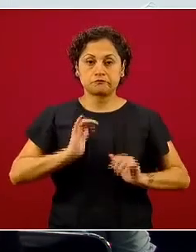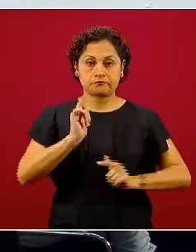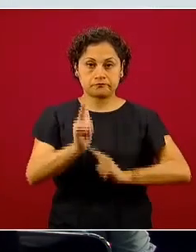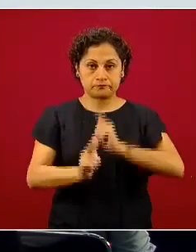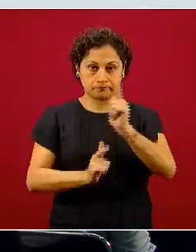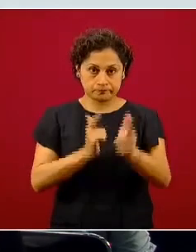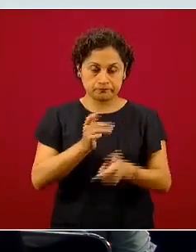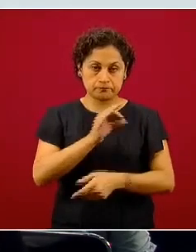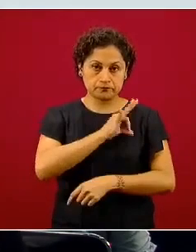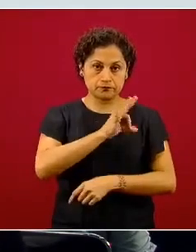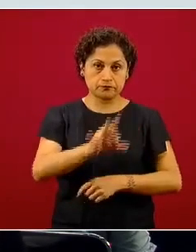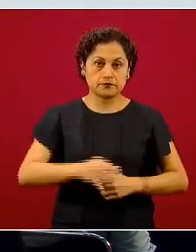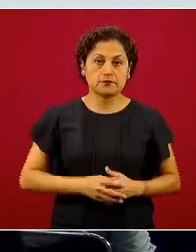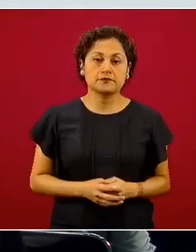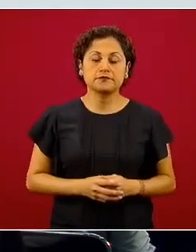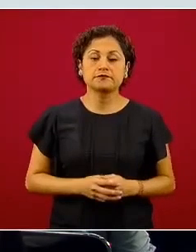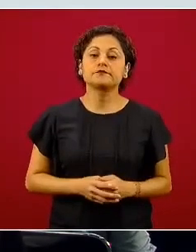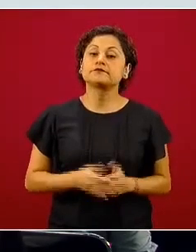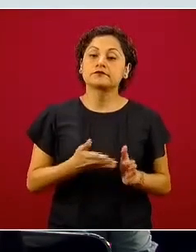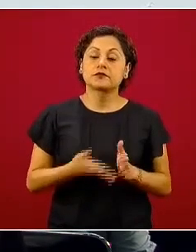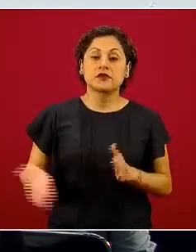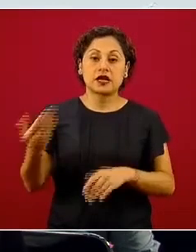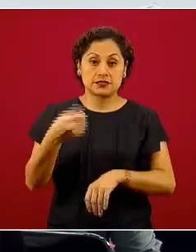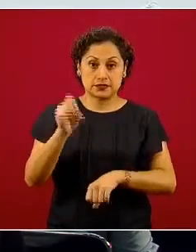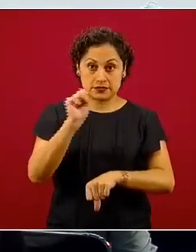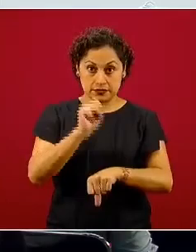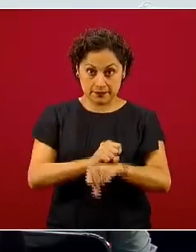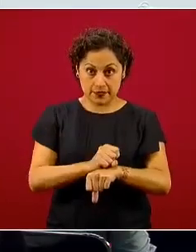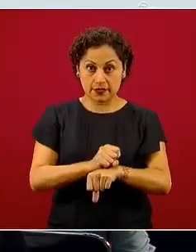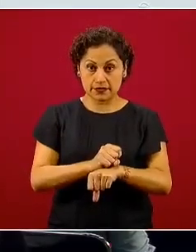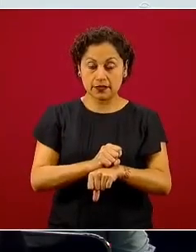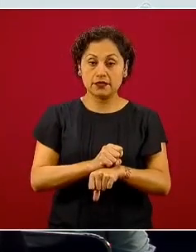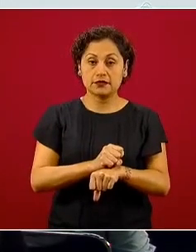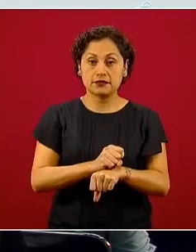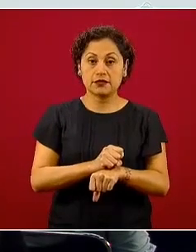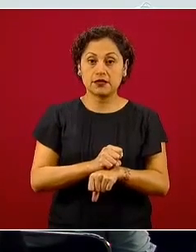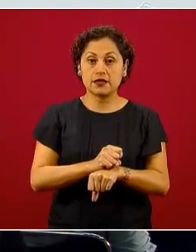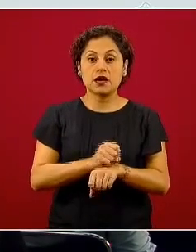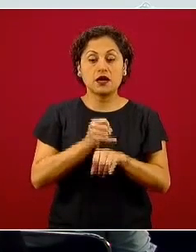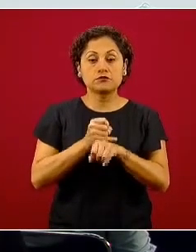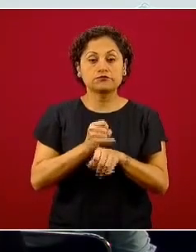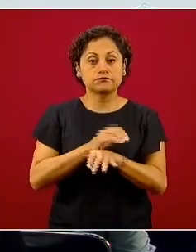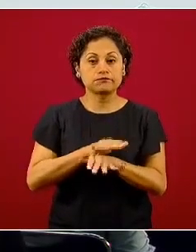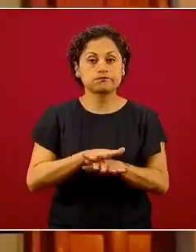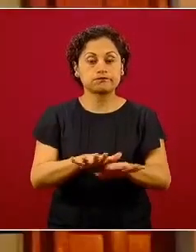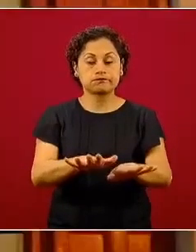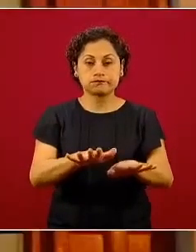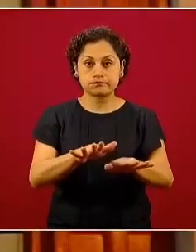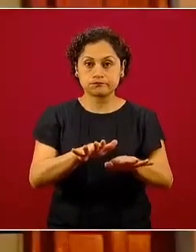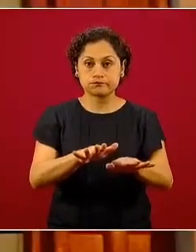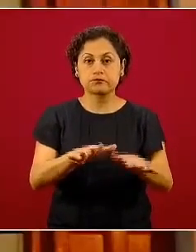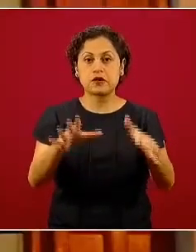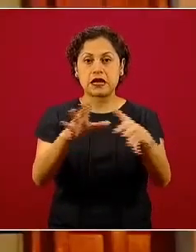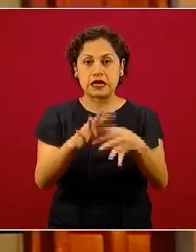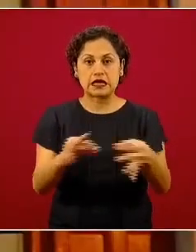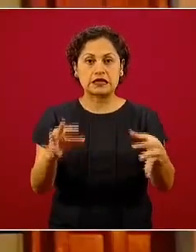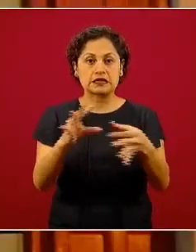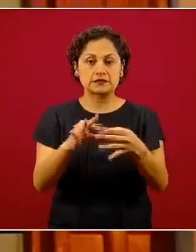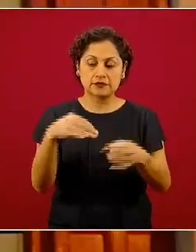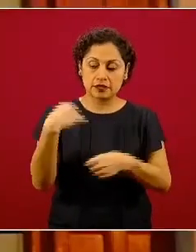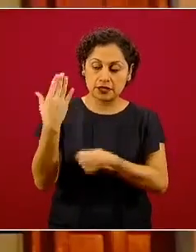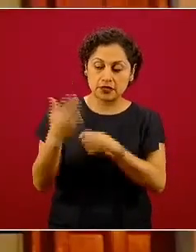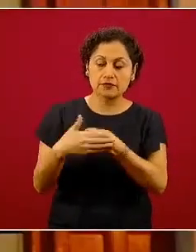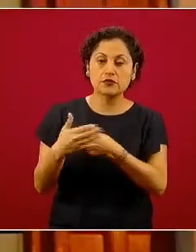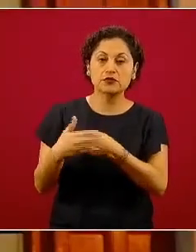manera. Esta semana se estará precisamente difundiendo ampliamente la nueva